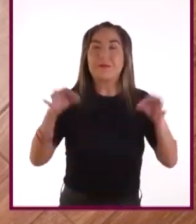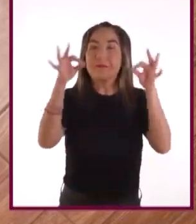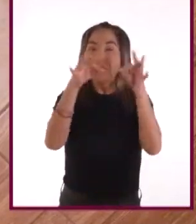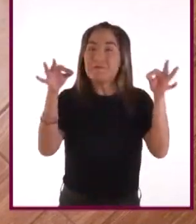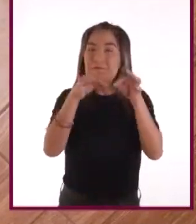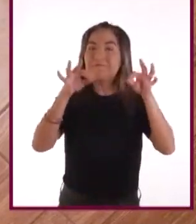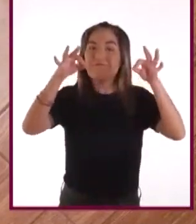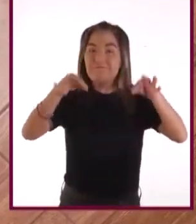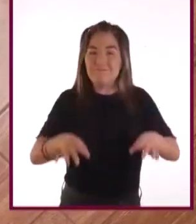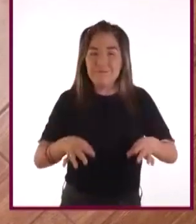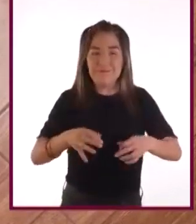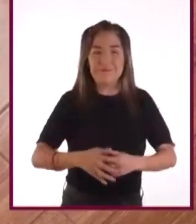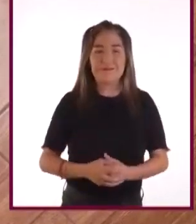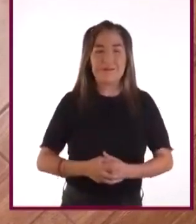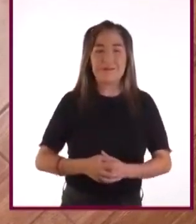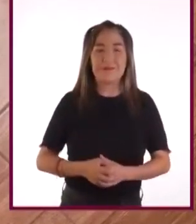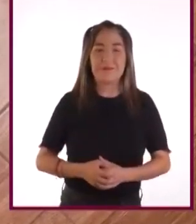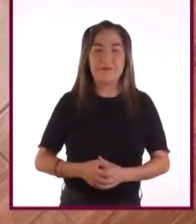la liga